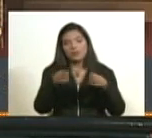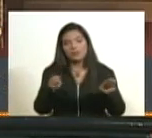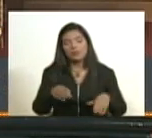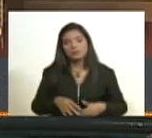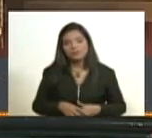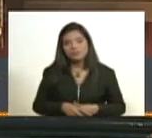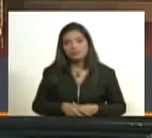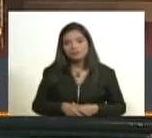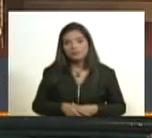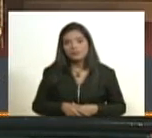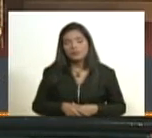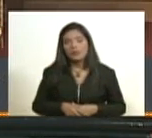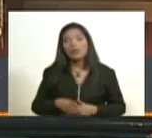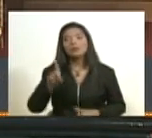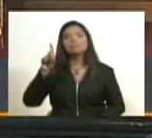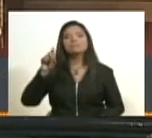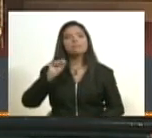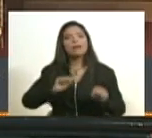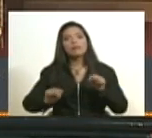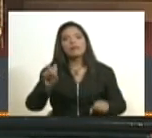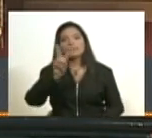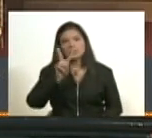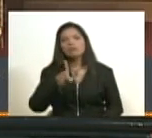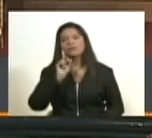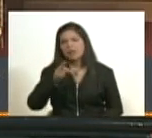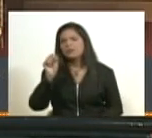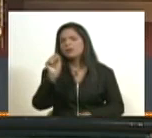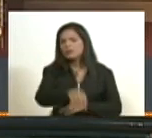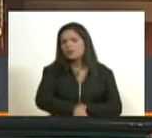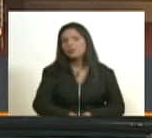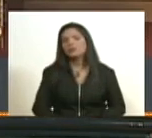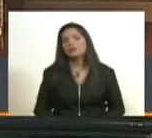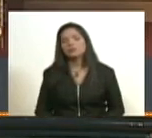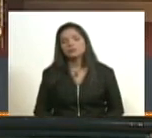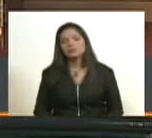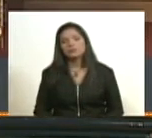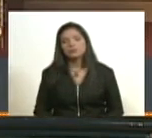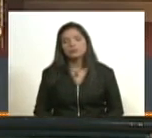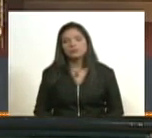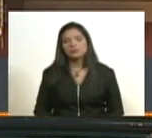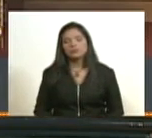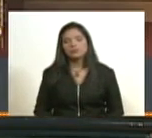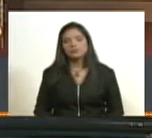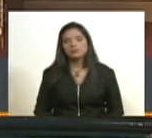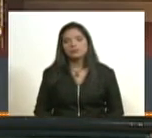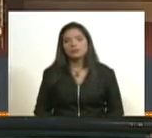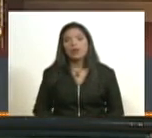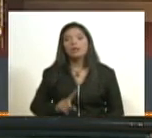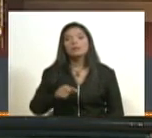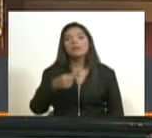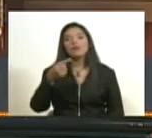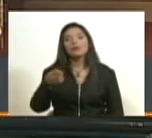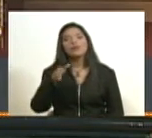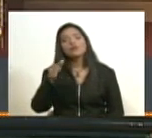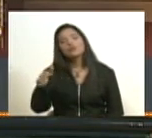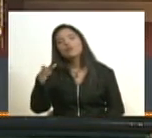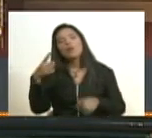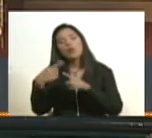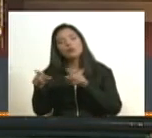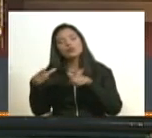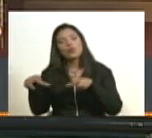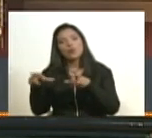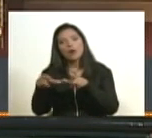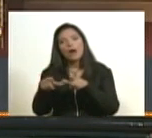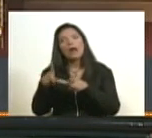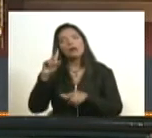cuando salimos en defensa de Venezuela. Y también los derrotamos en su momento. Después fuimos a Chorrillo